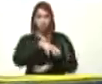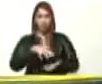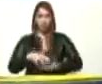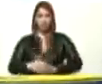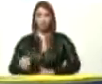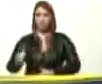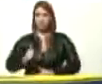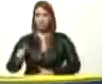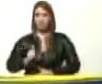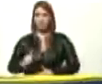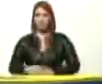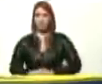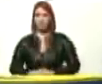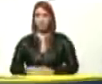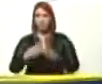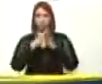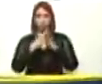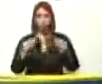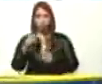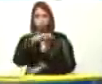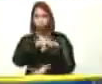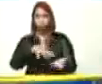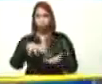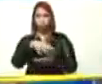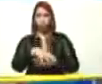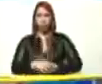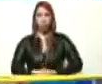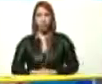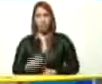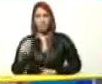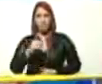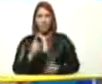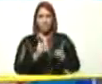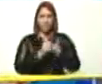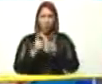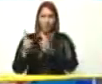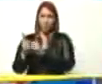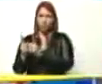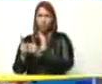a todos los problemas desde lo más pequeño